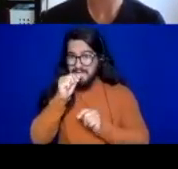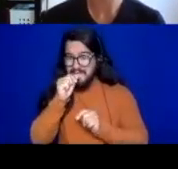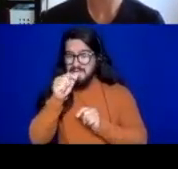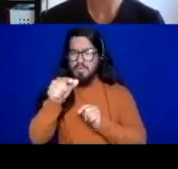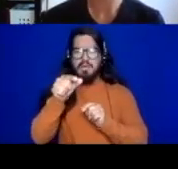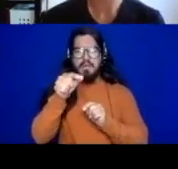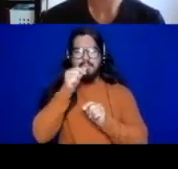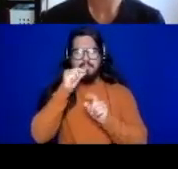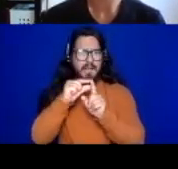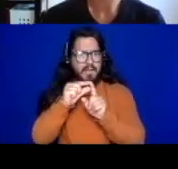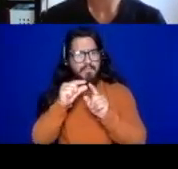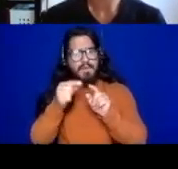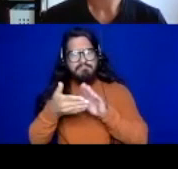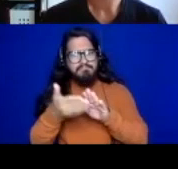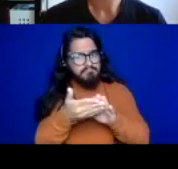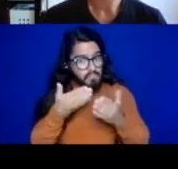están utilizando